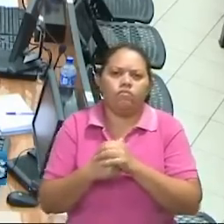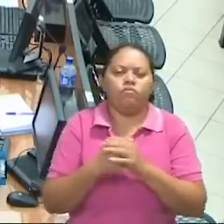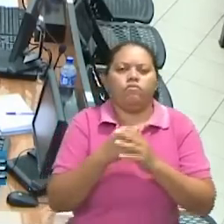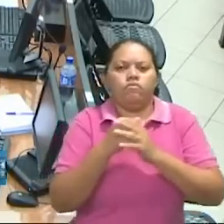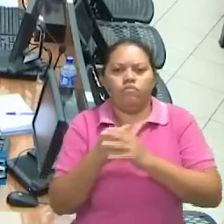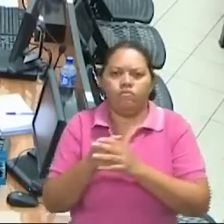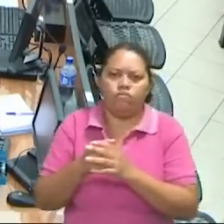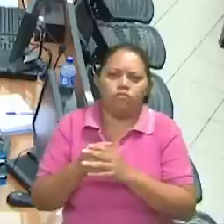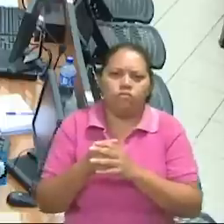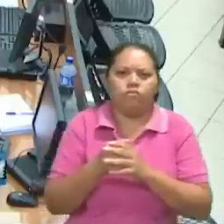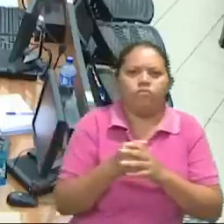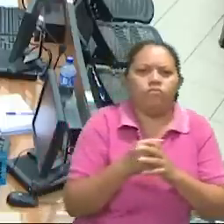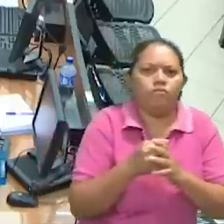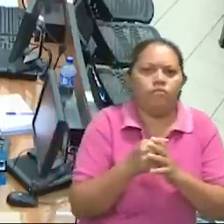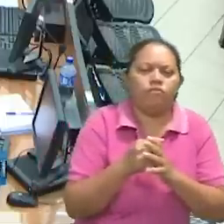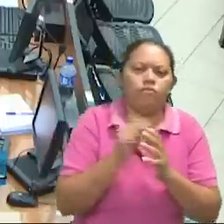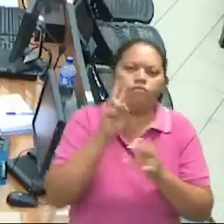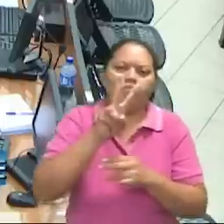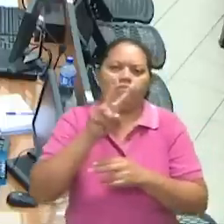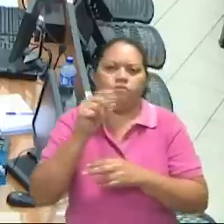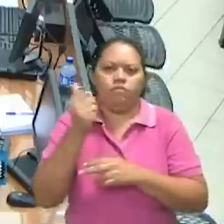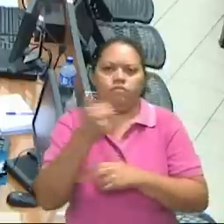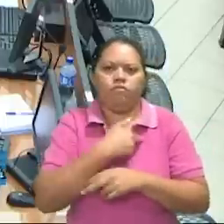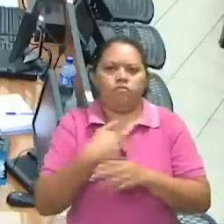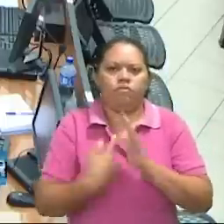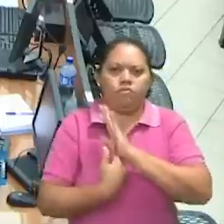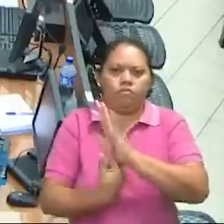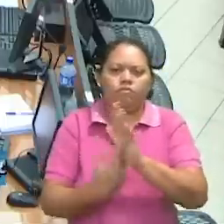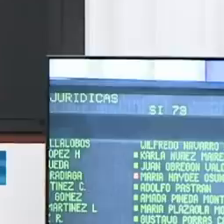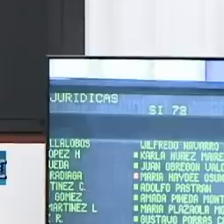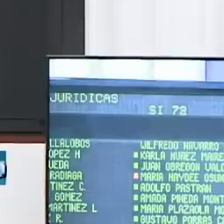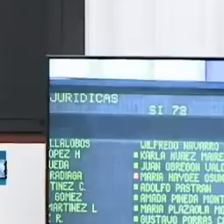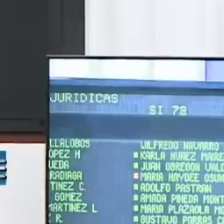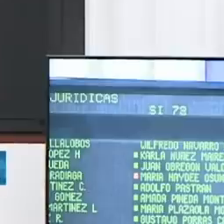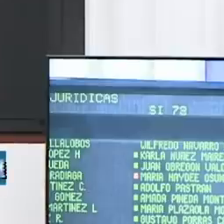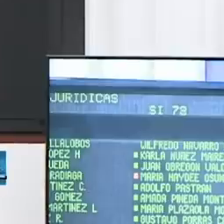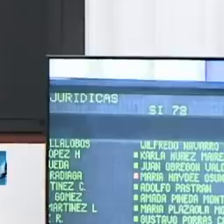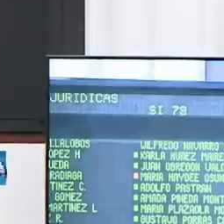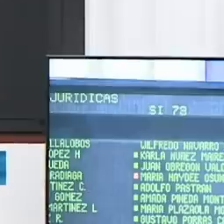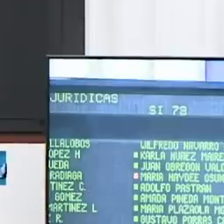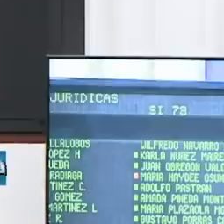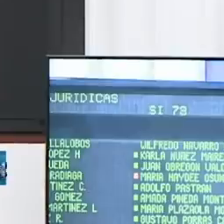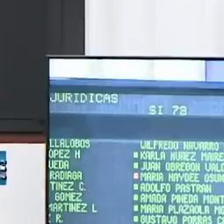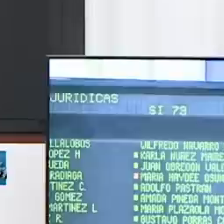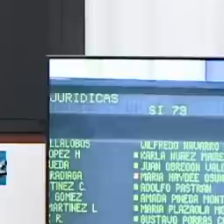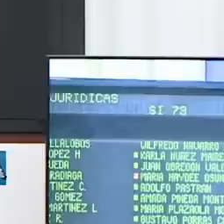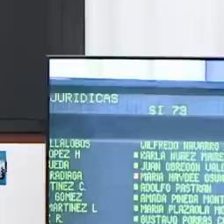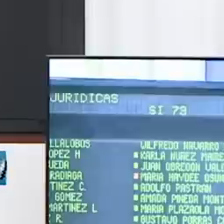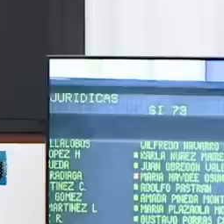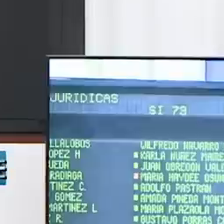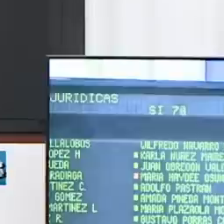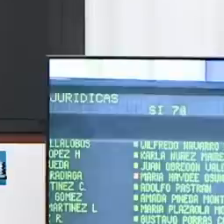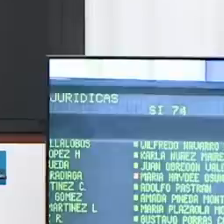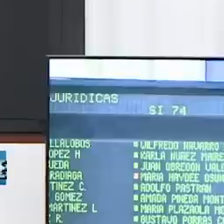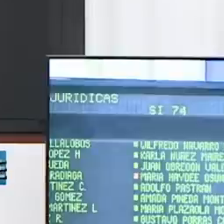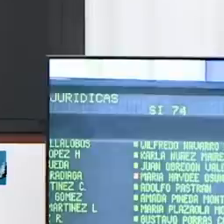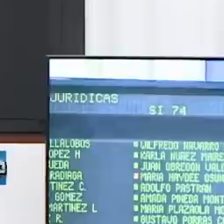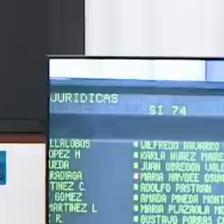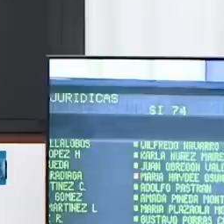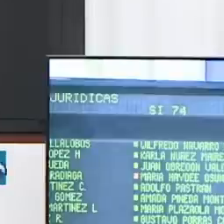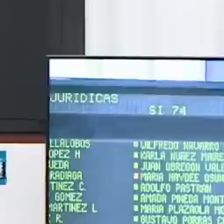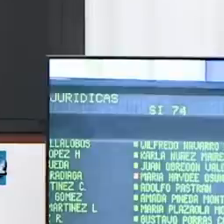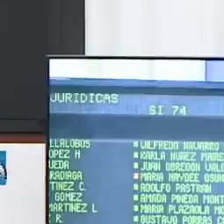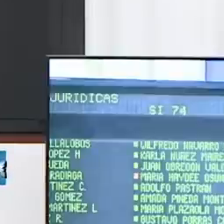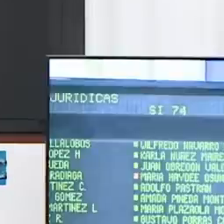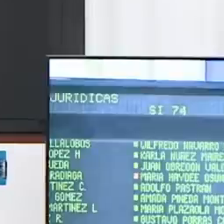cantidad de ONGs anuladas por la dictadura en lo que va de 2022. Entre las organizaciones canceladas están